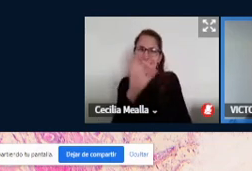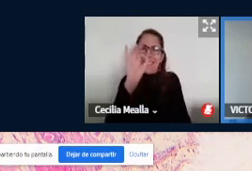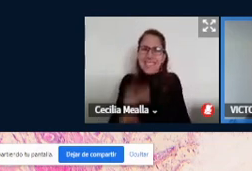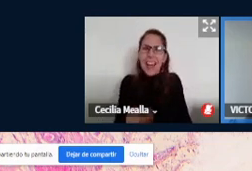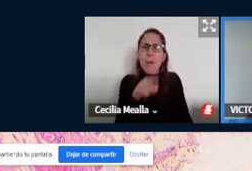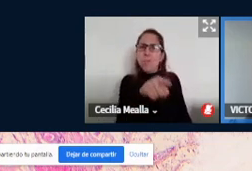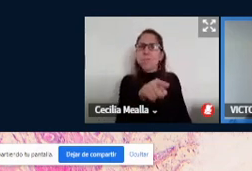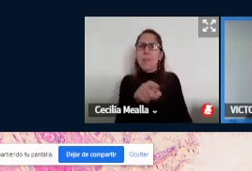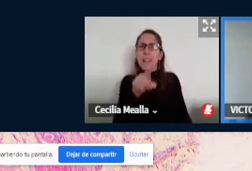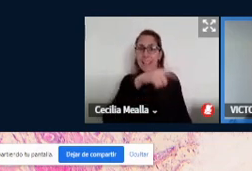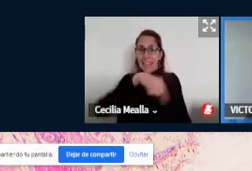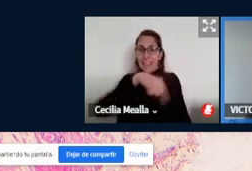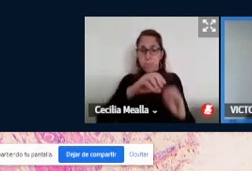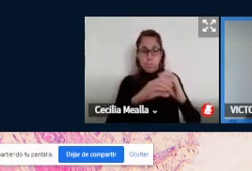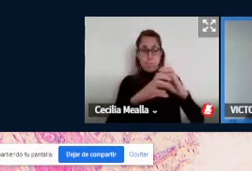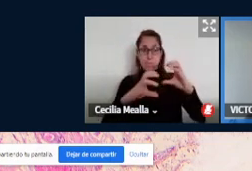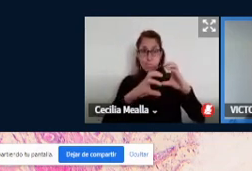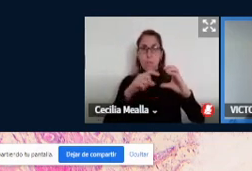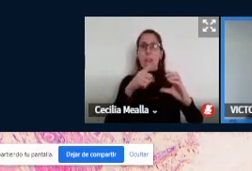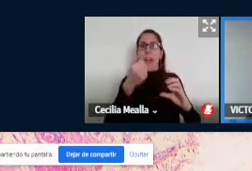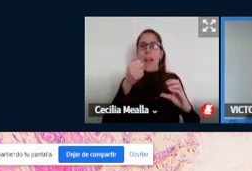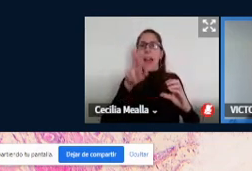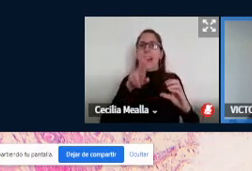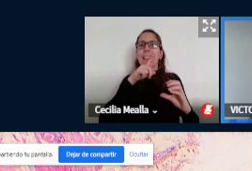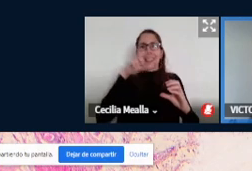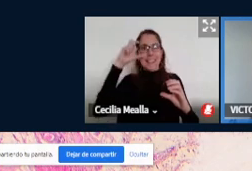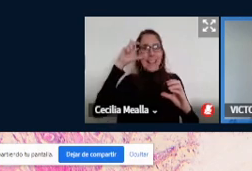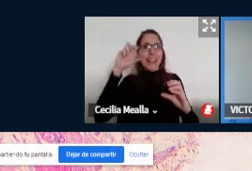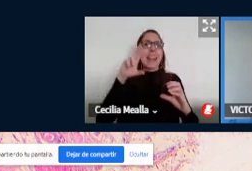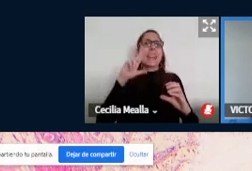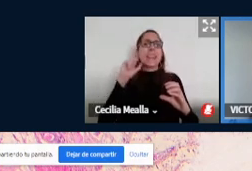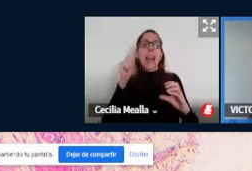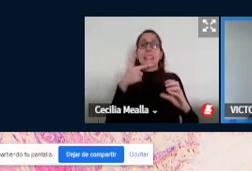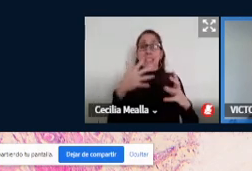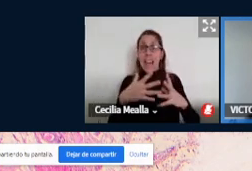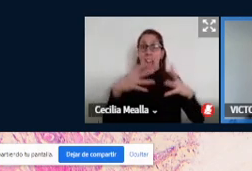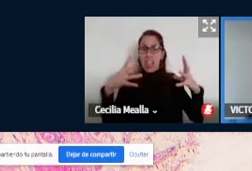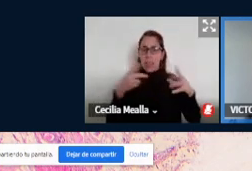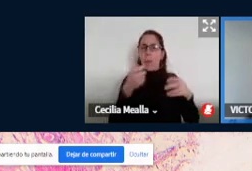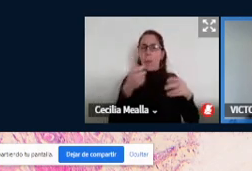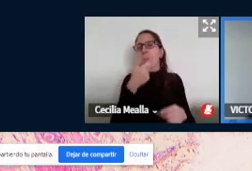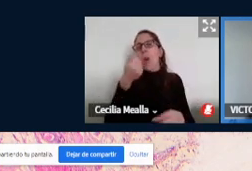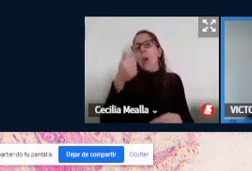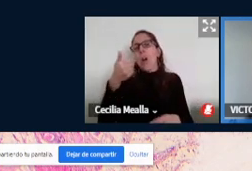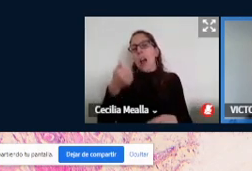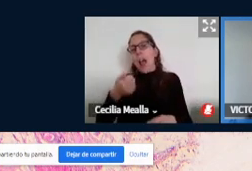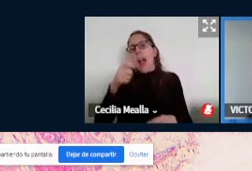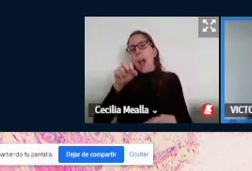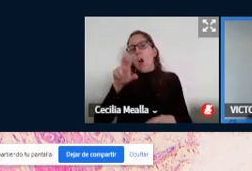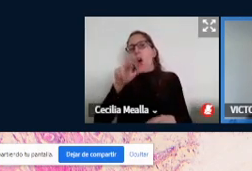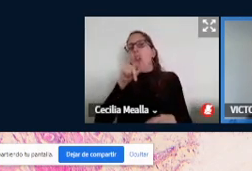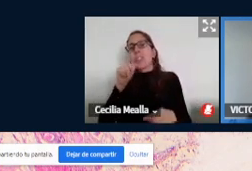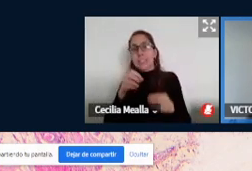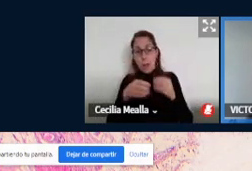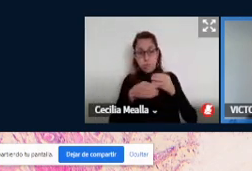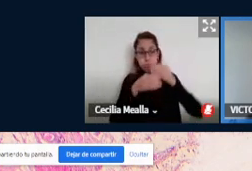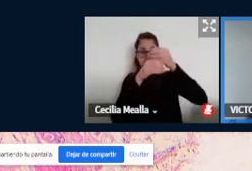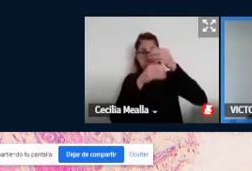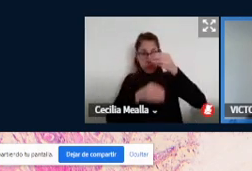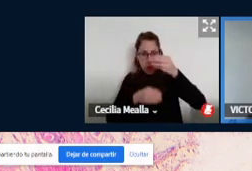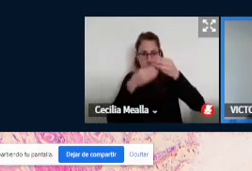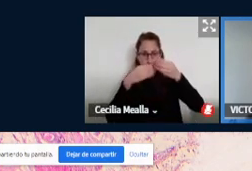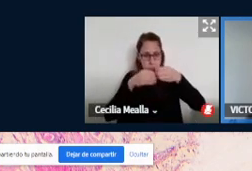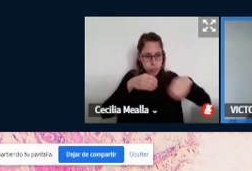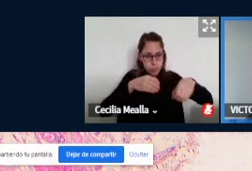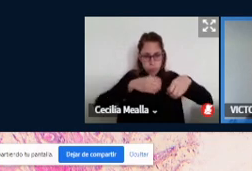estas arterias que son de mayor calibre, o sea, son grandes, como la aorta y las primeras divisiones de la aorta, que